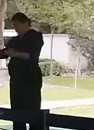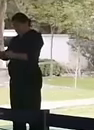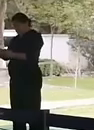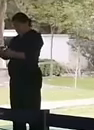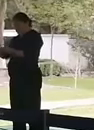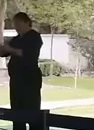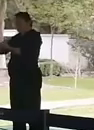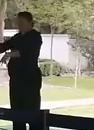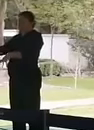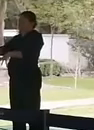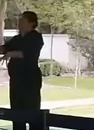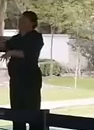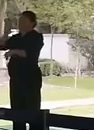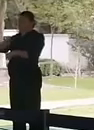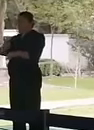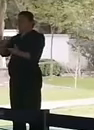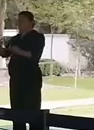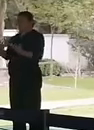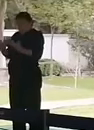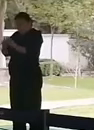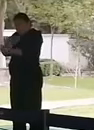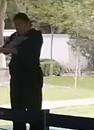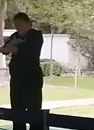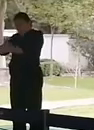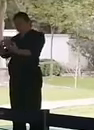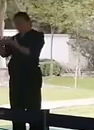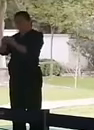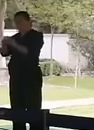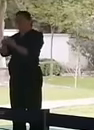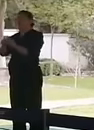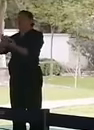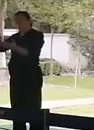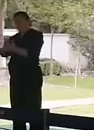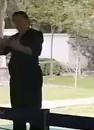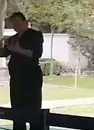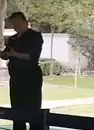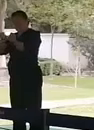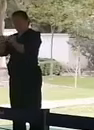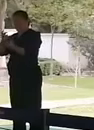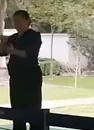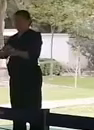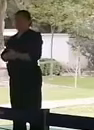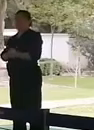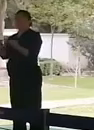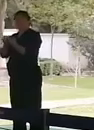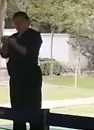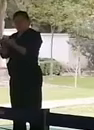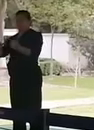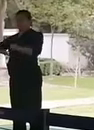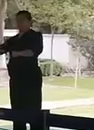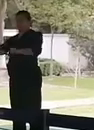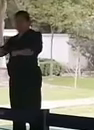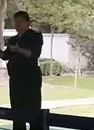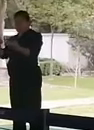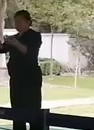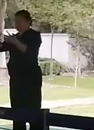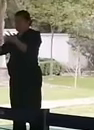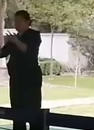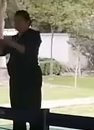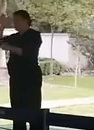sigamos reconquistando esto. Se habló también de posibles actividades